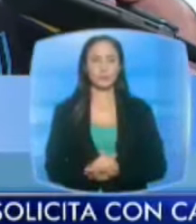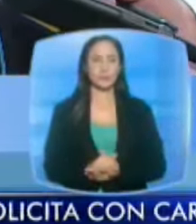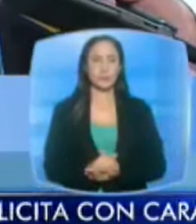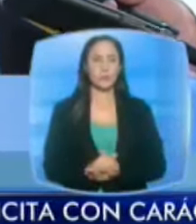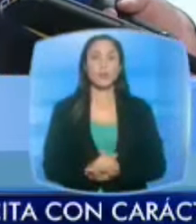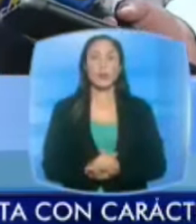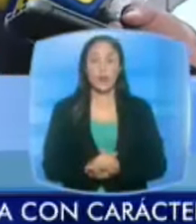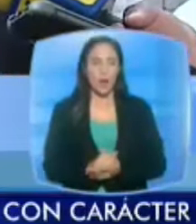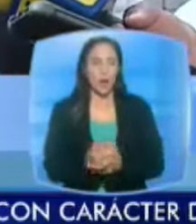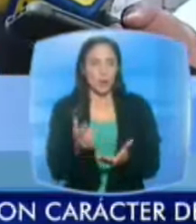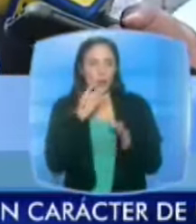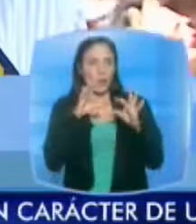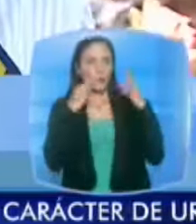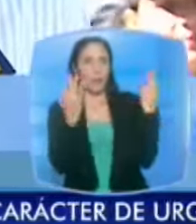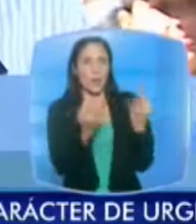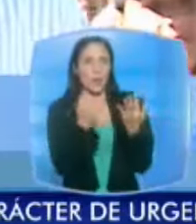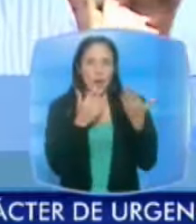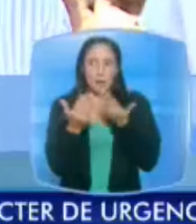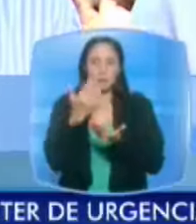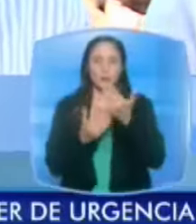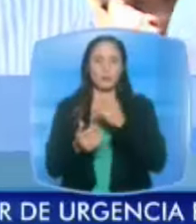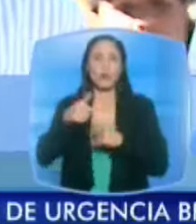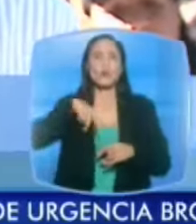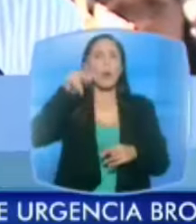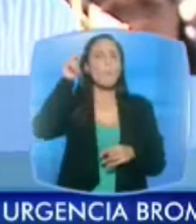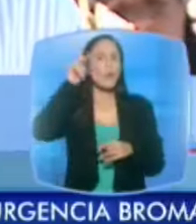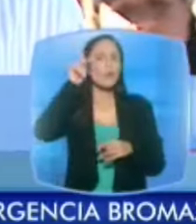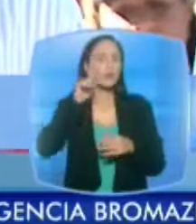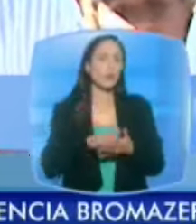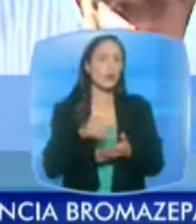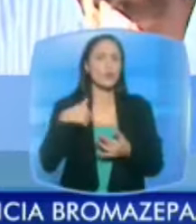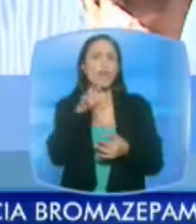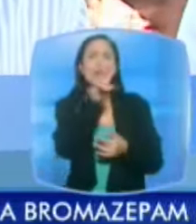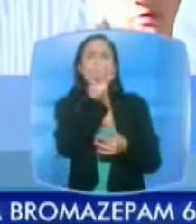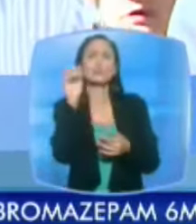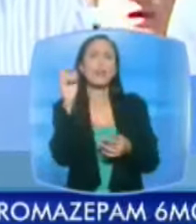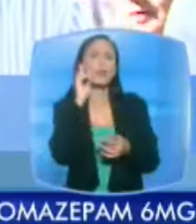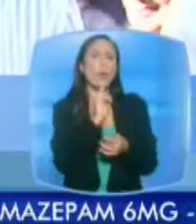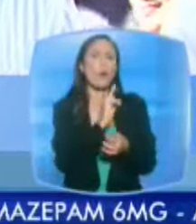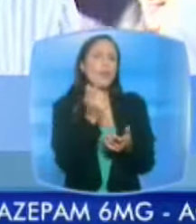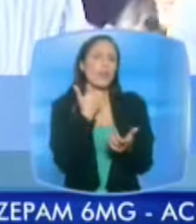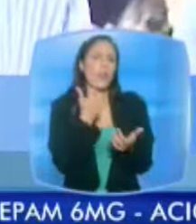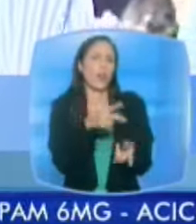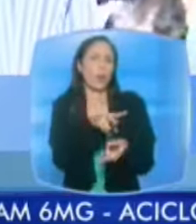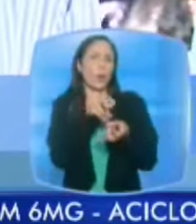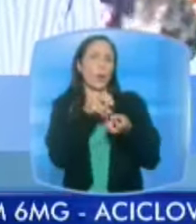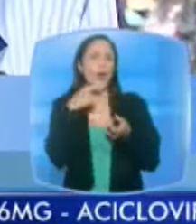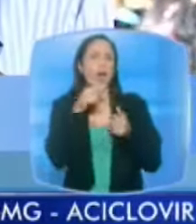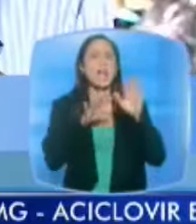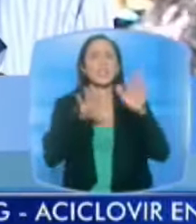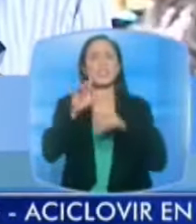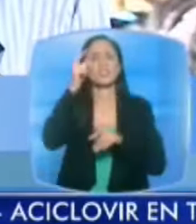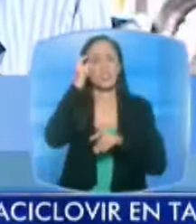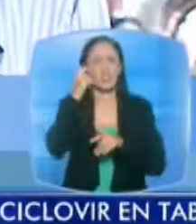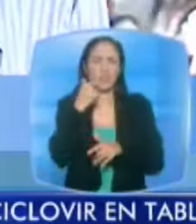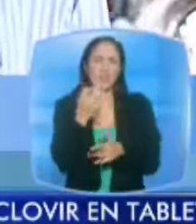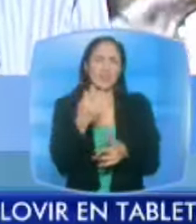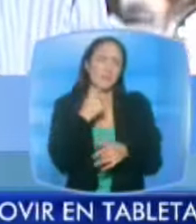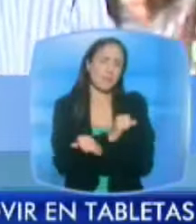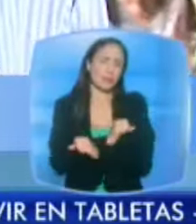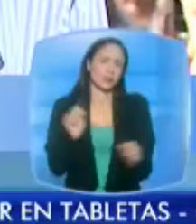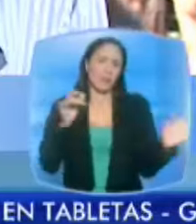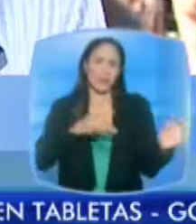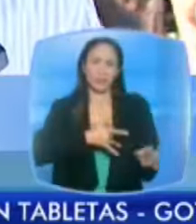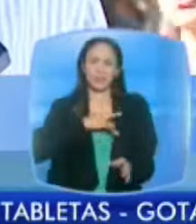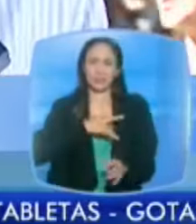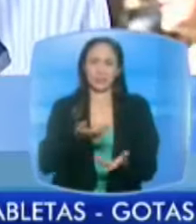es nuestro patrimonio familiar. Un profesor con 200 bolívares quincenal, verdad, no se